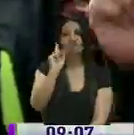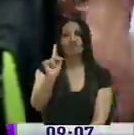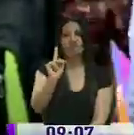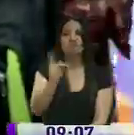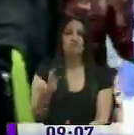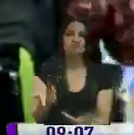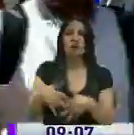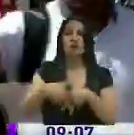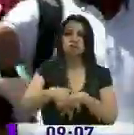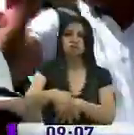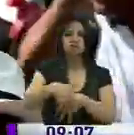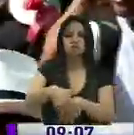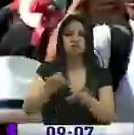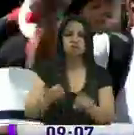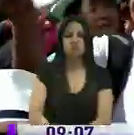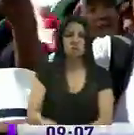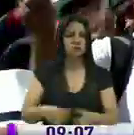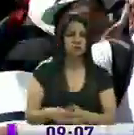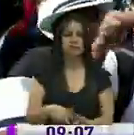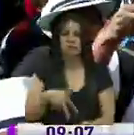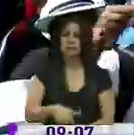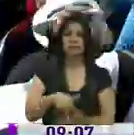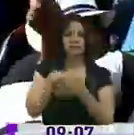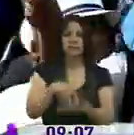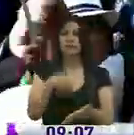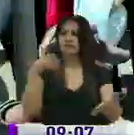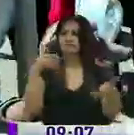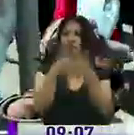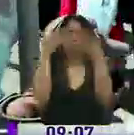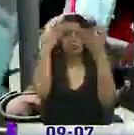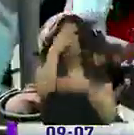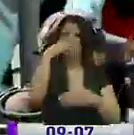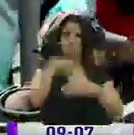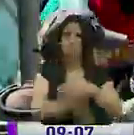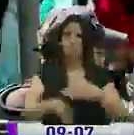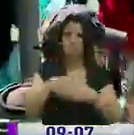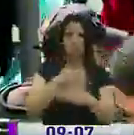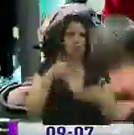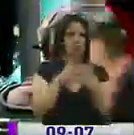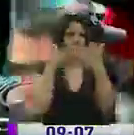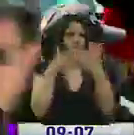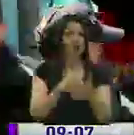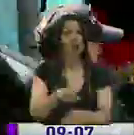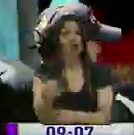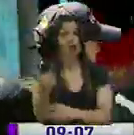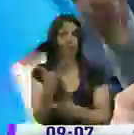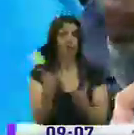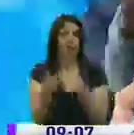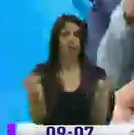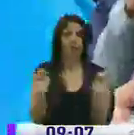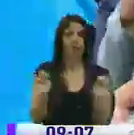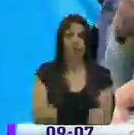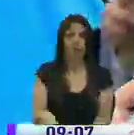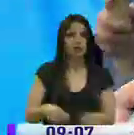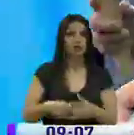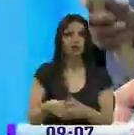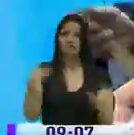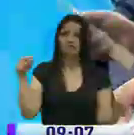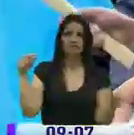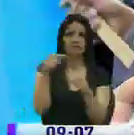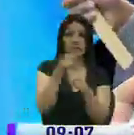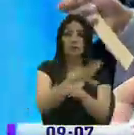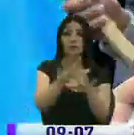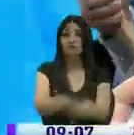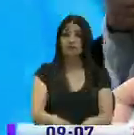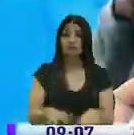movilizaciones son radicales de oponerse a la actividad minera para ellos existen otros caminos al sector agropecuario